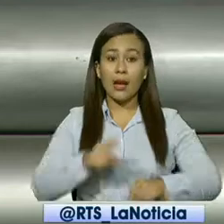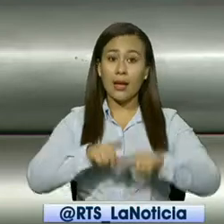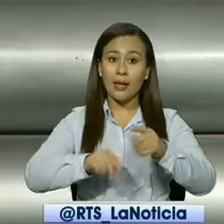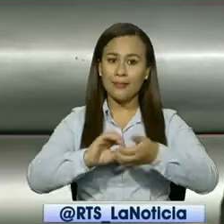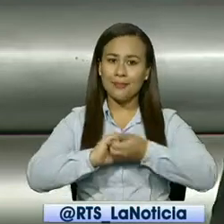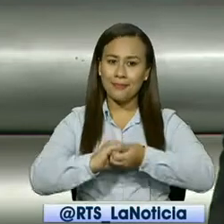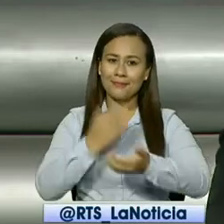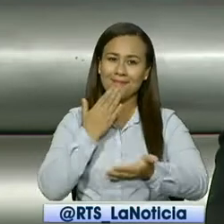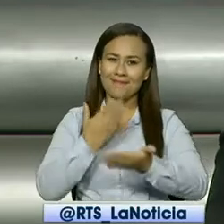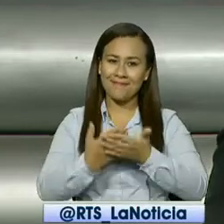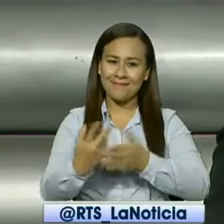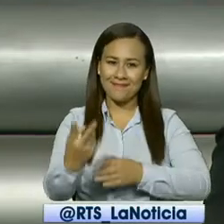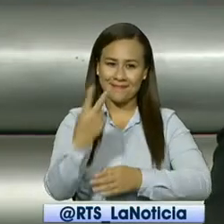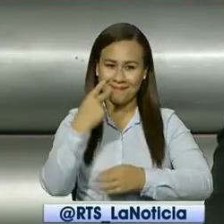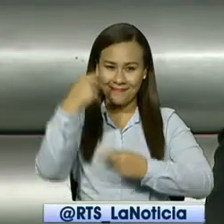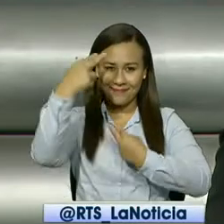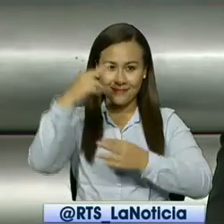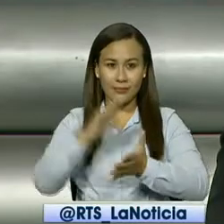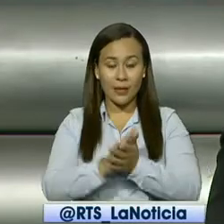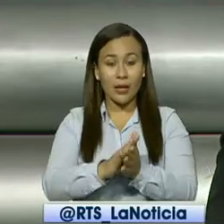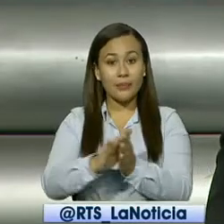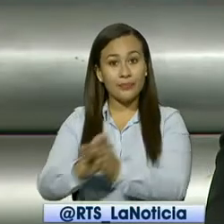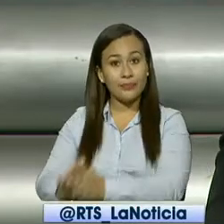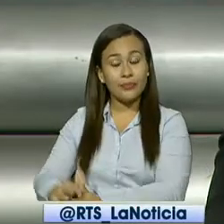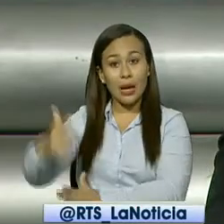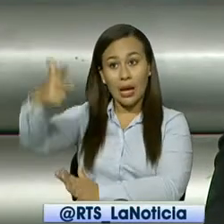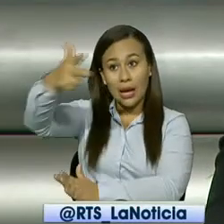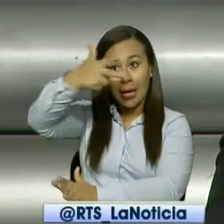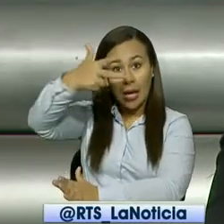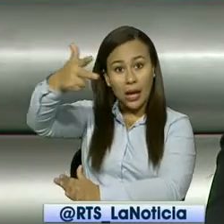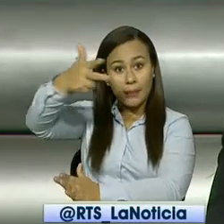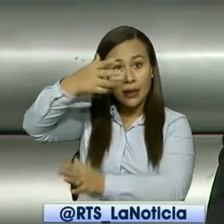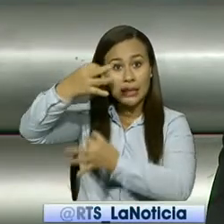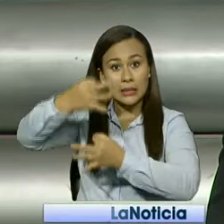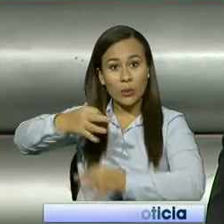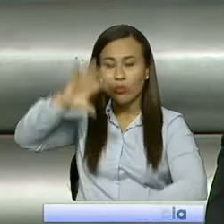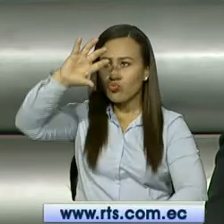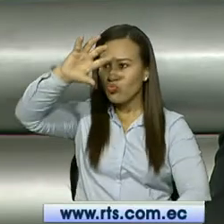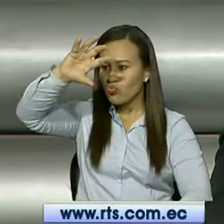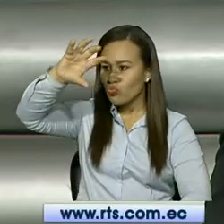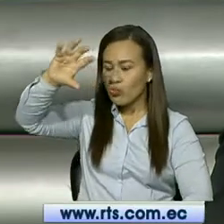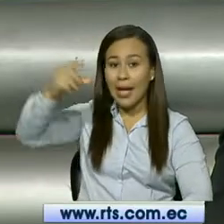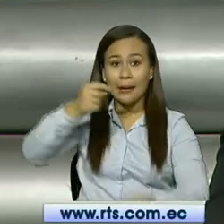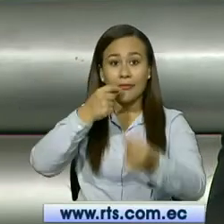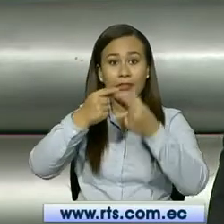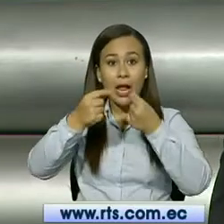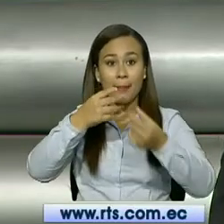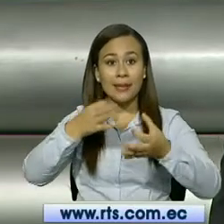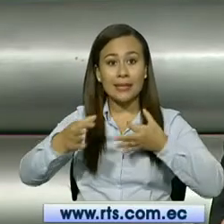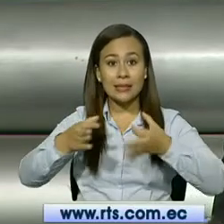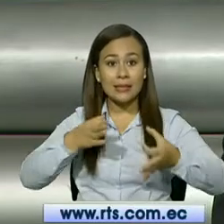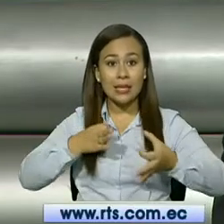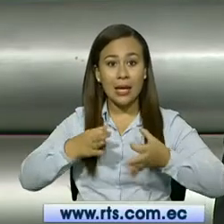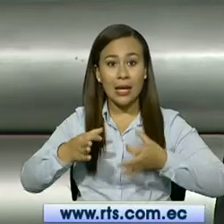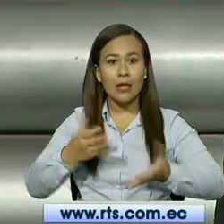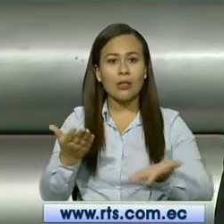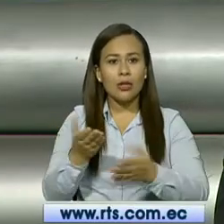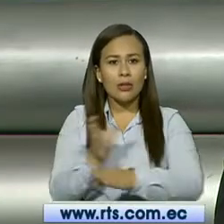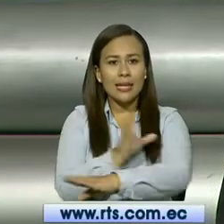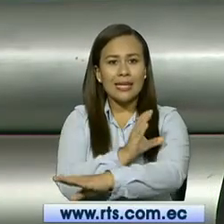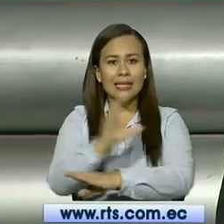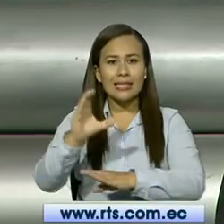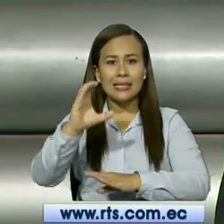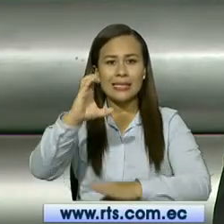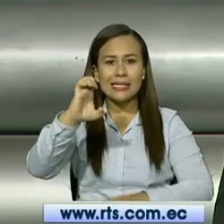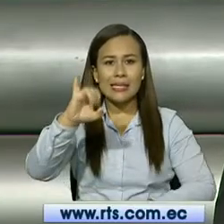Amigos, gracias por preferirnos. Una cámara de seguridad instalada en una farmacia de la Ciudadela Los Ceibos captó el instante en que